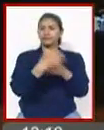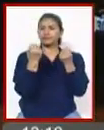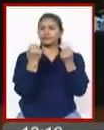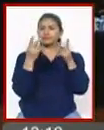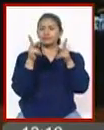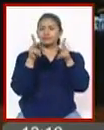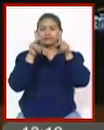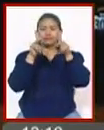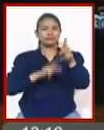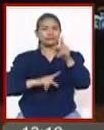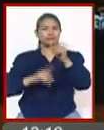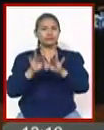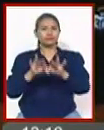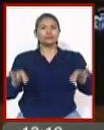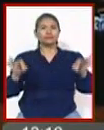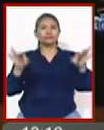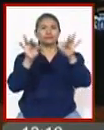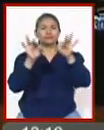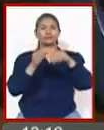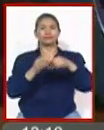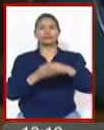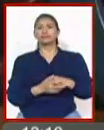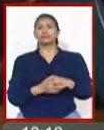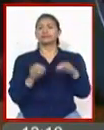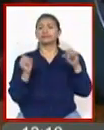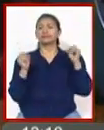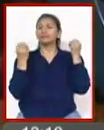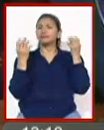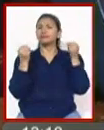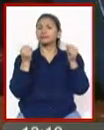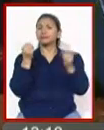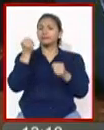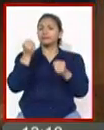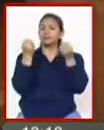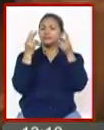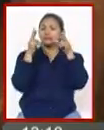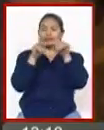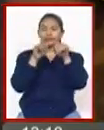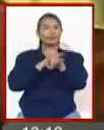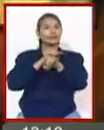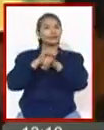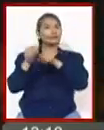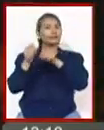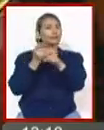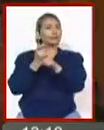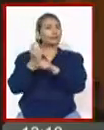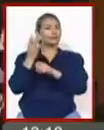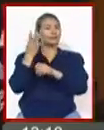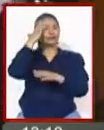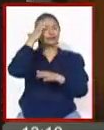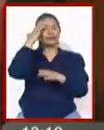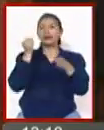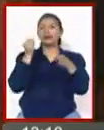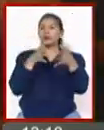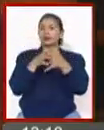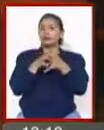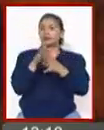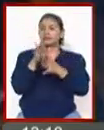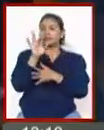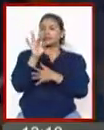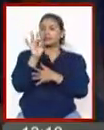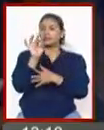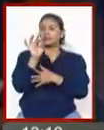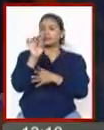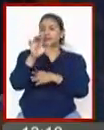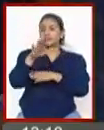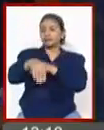población importante de personas. Cientos de vehículos varados y muchas personas se vieron perjudicadas por este bloqueo. Estamos desde las